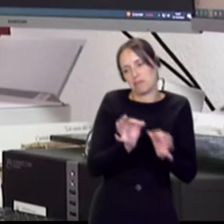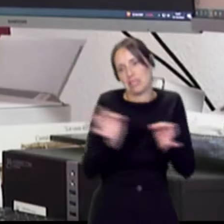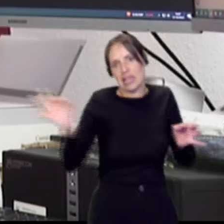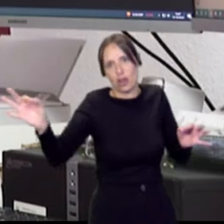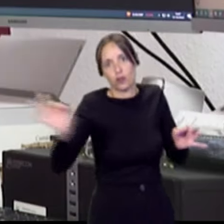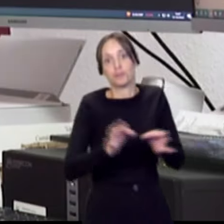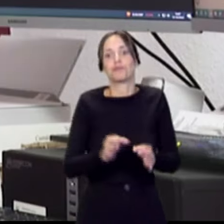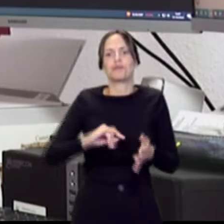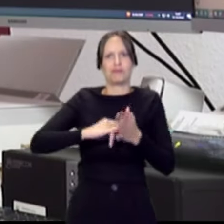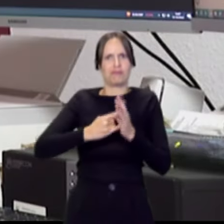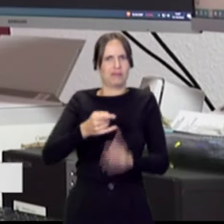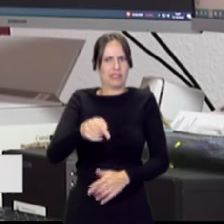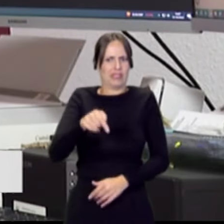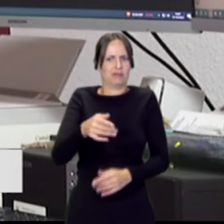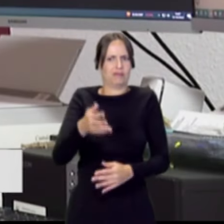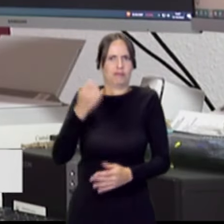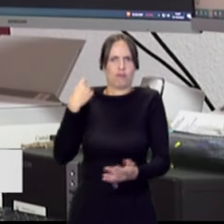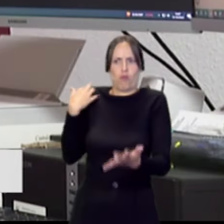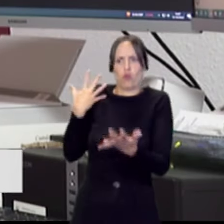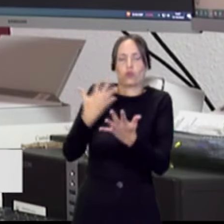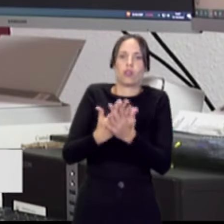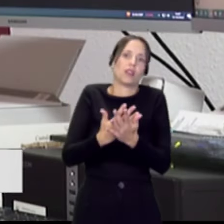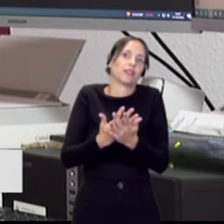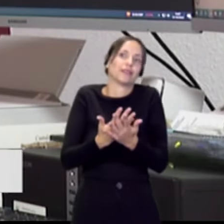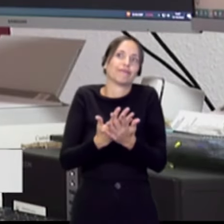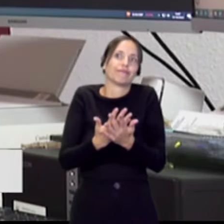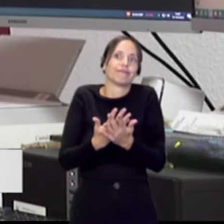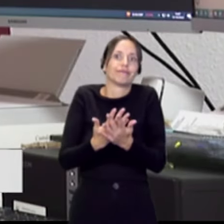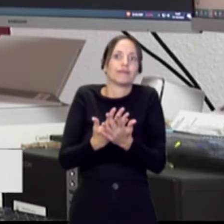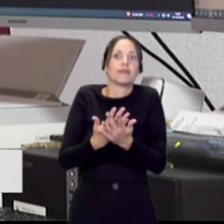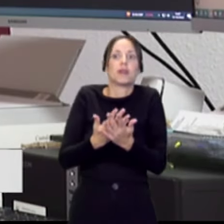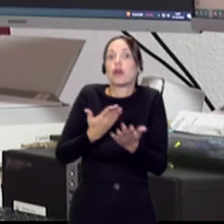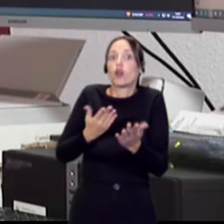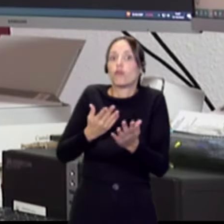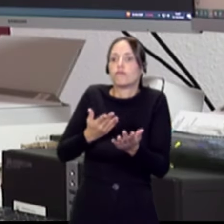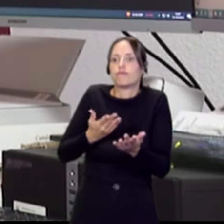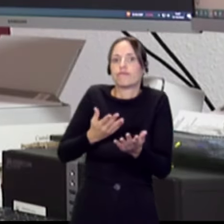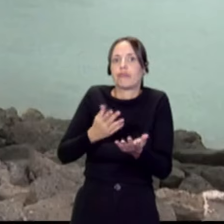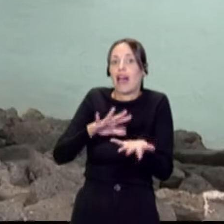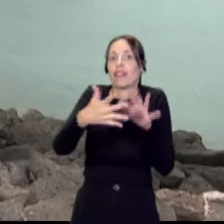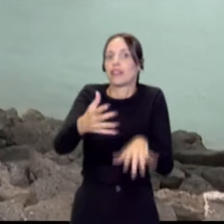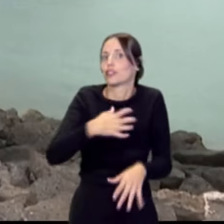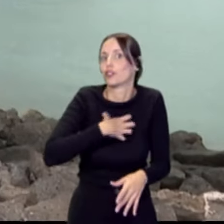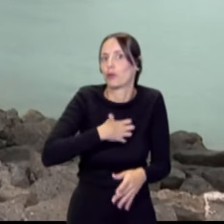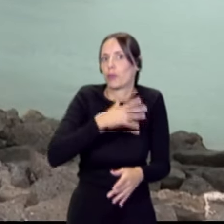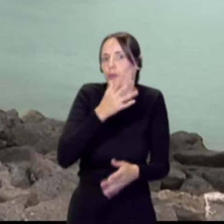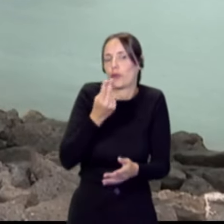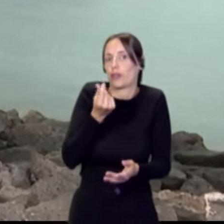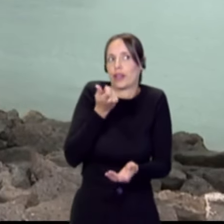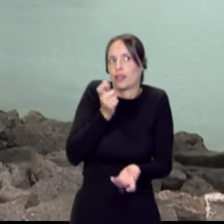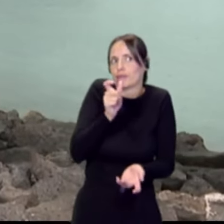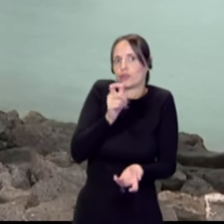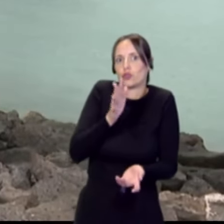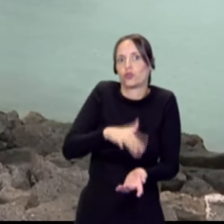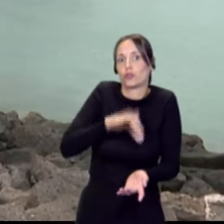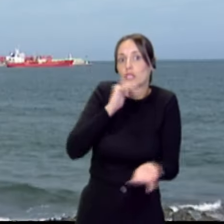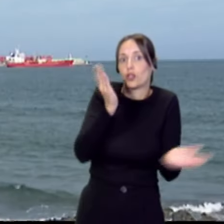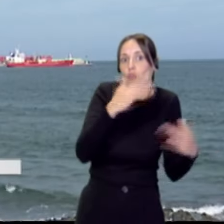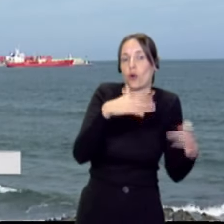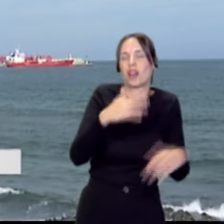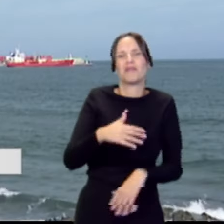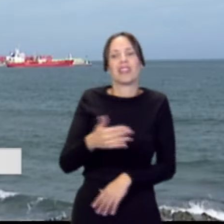donde por precios unitarios pues no fue posible continuar con la adjudicación. Una demanda histórica que ahora está más